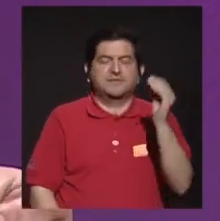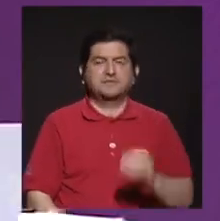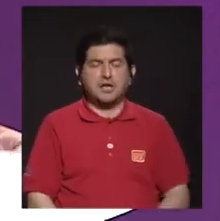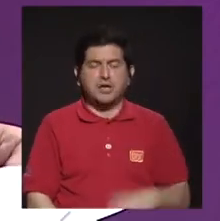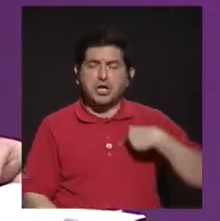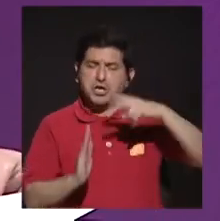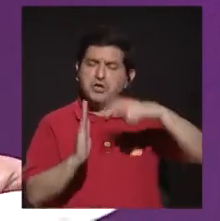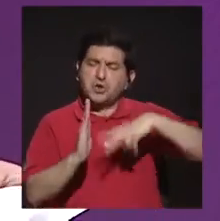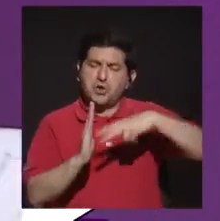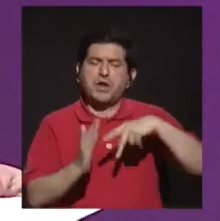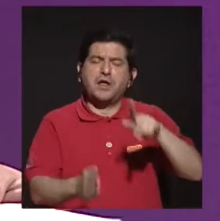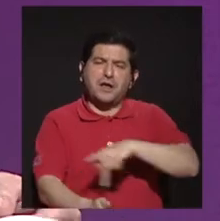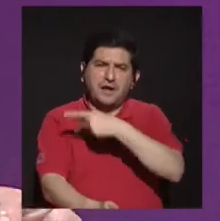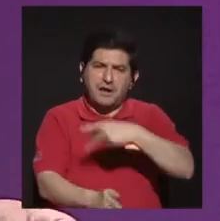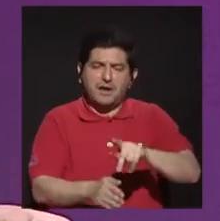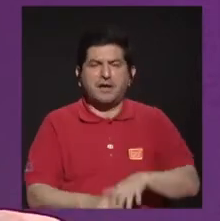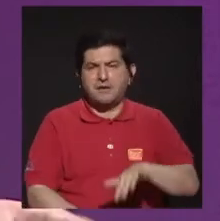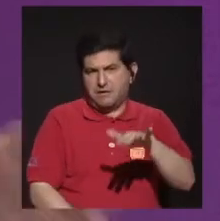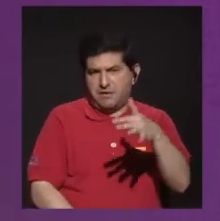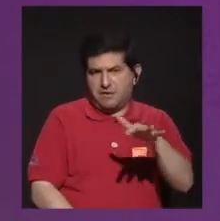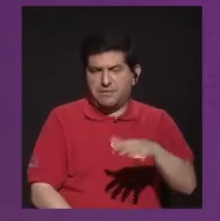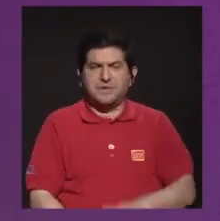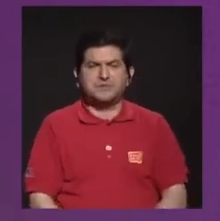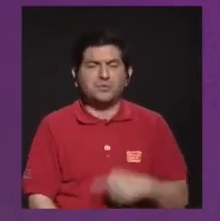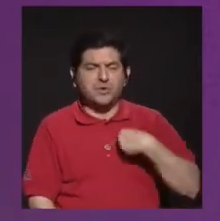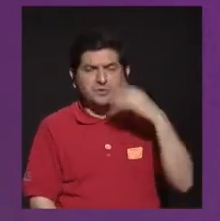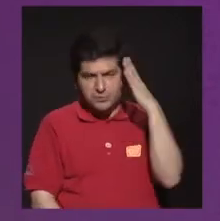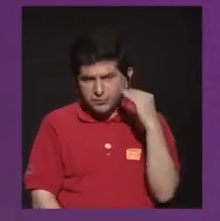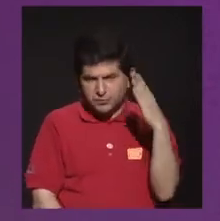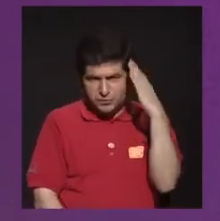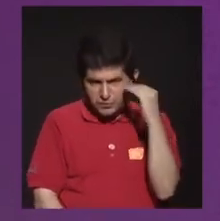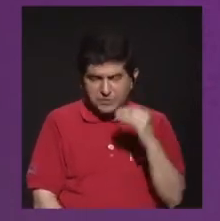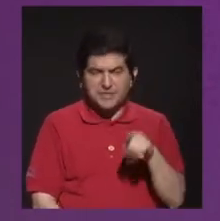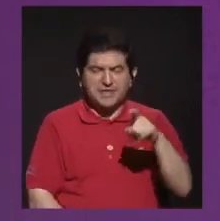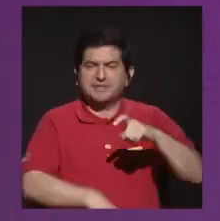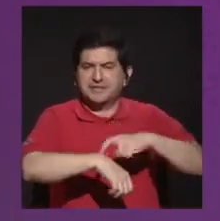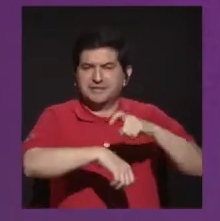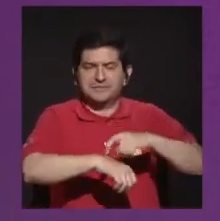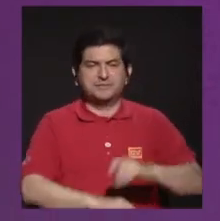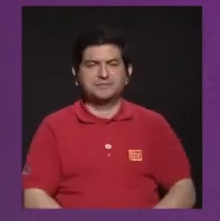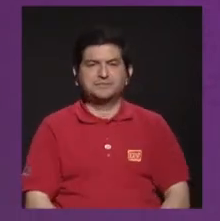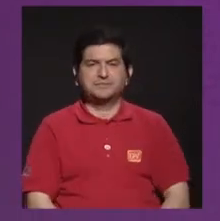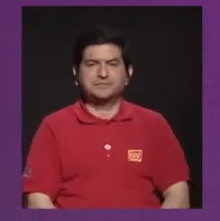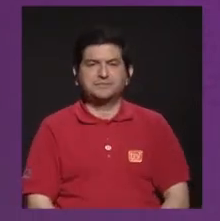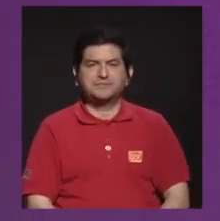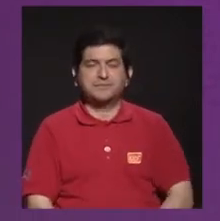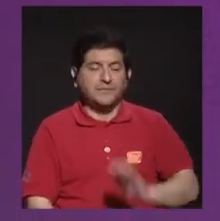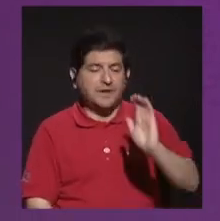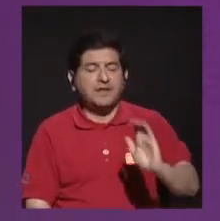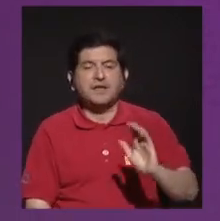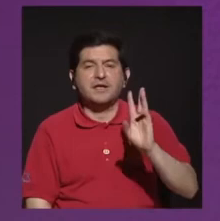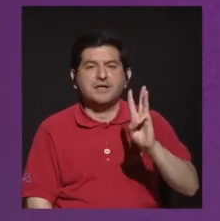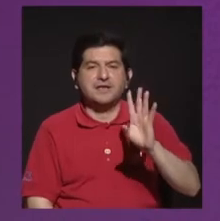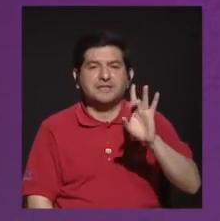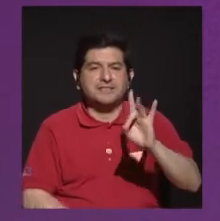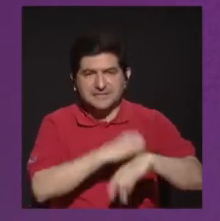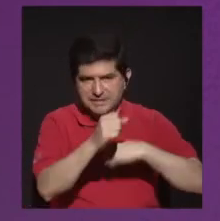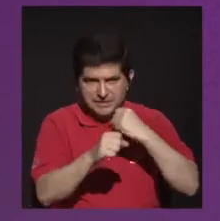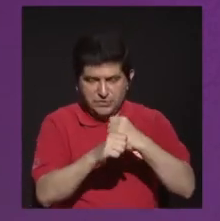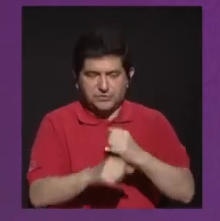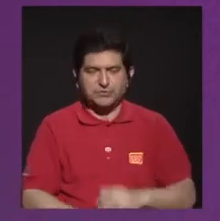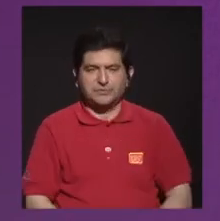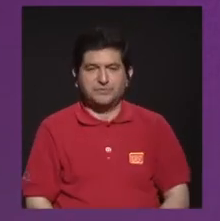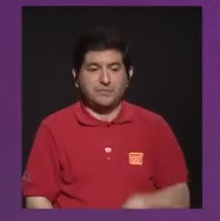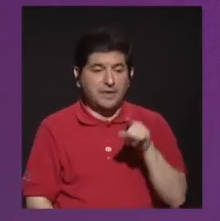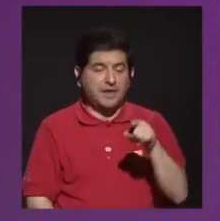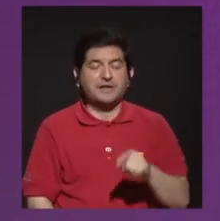este poema. Claro, adelante. Más o menos lo que uno vive cuando claro, no puede salir. Adelante. Niña de los 68.